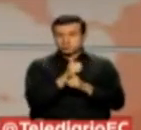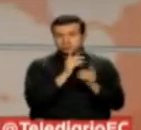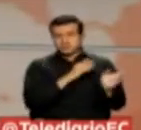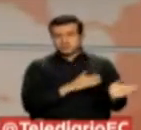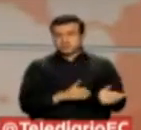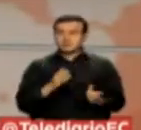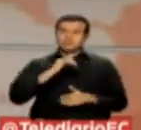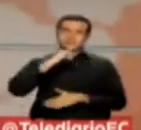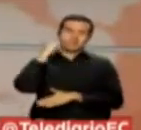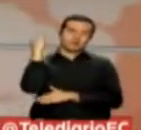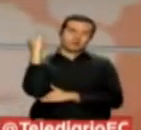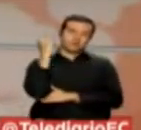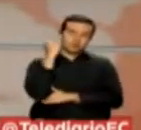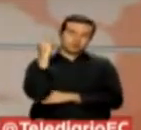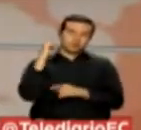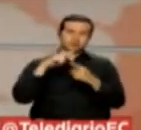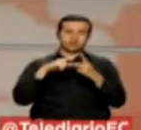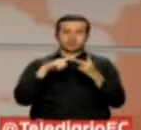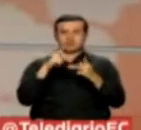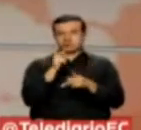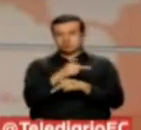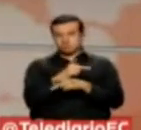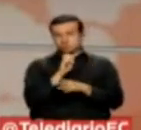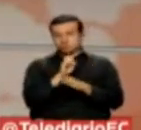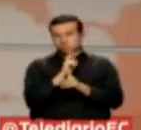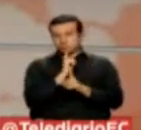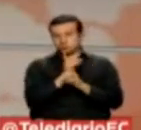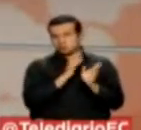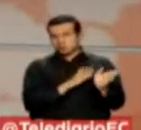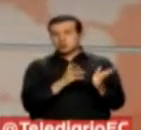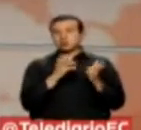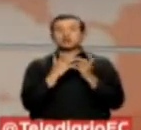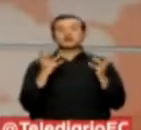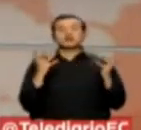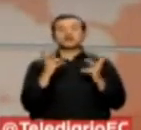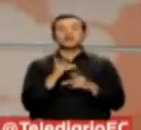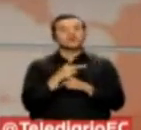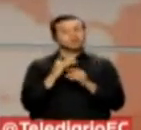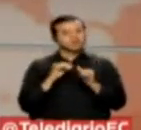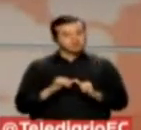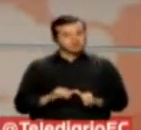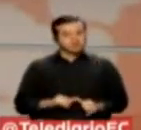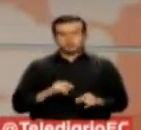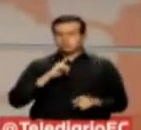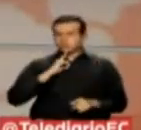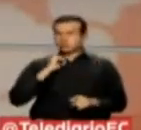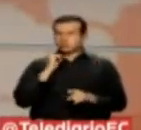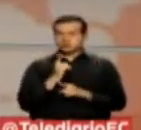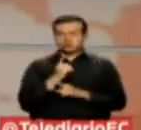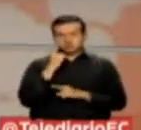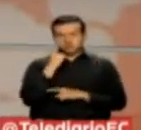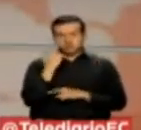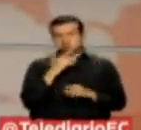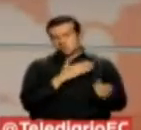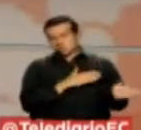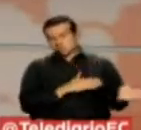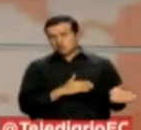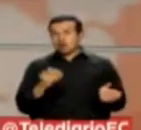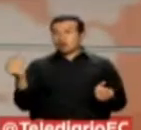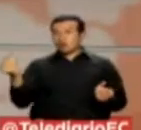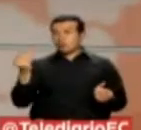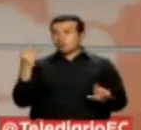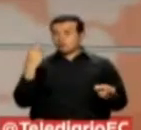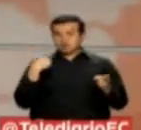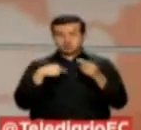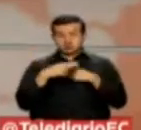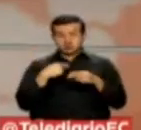la industria, lo que es producción nacional sobre todo, queremos que ahora sean productivos. Entonces hemos sacado créditos para el joven